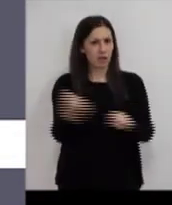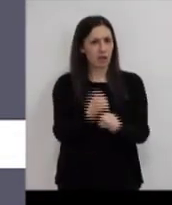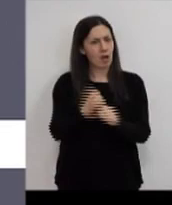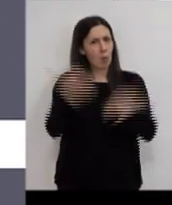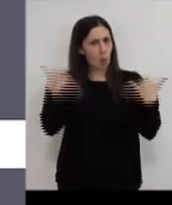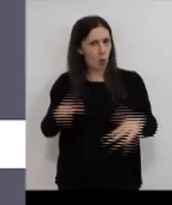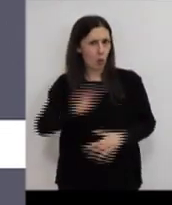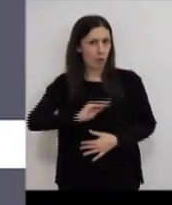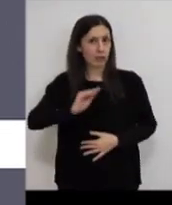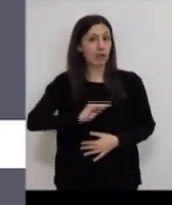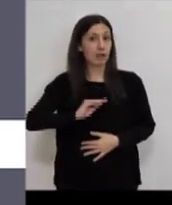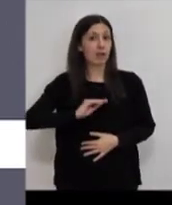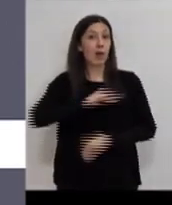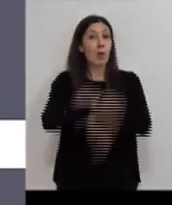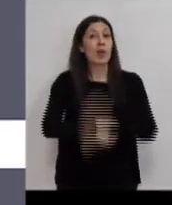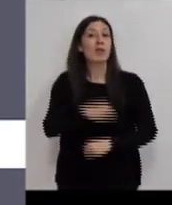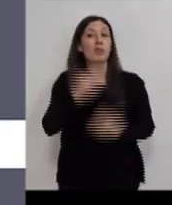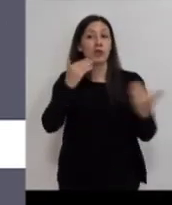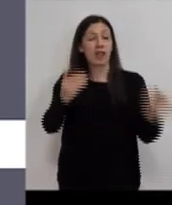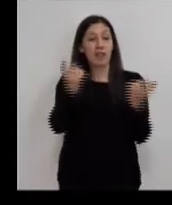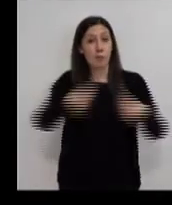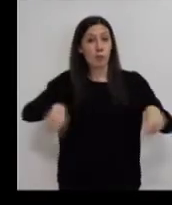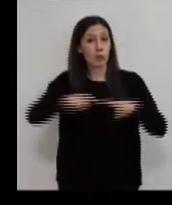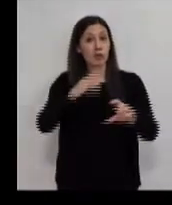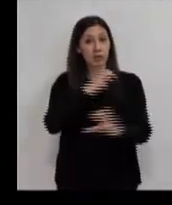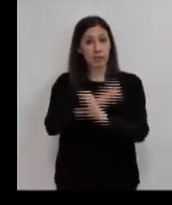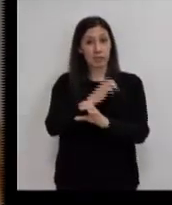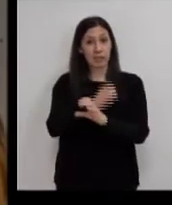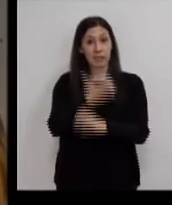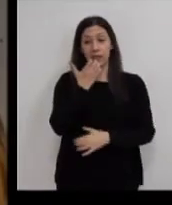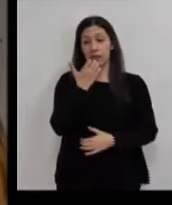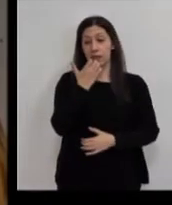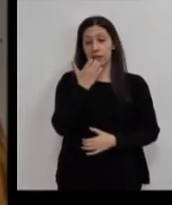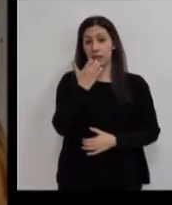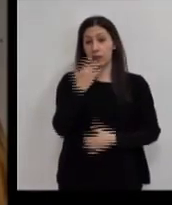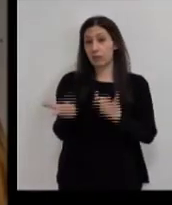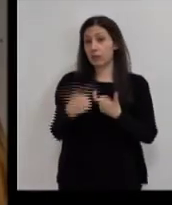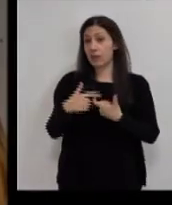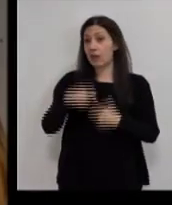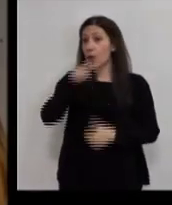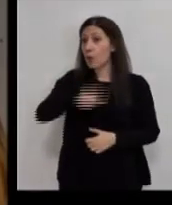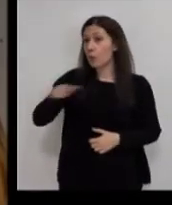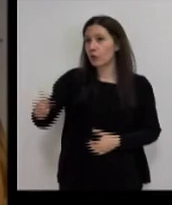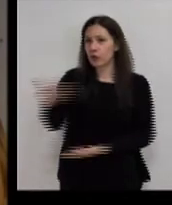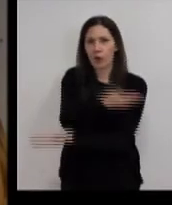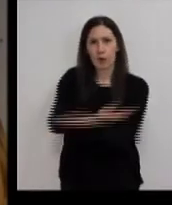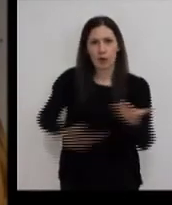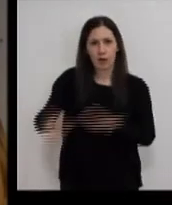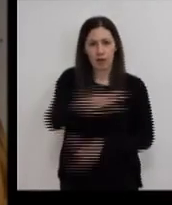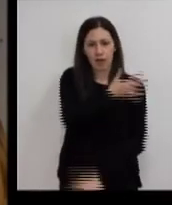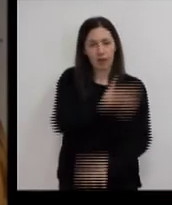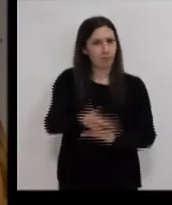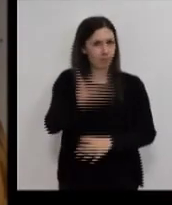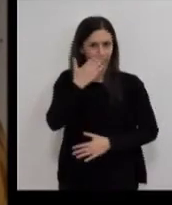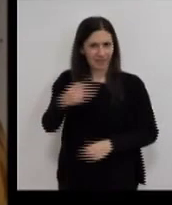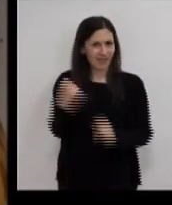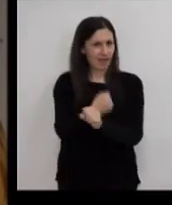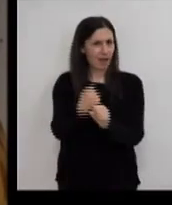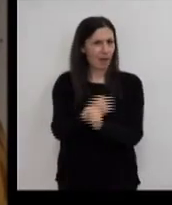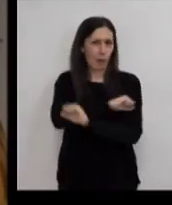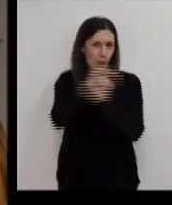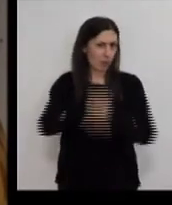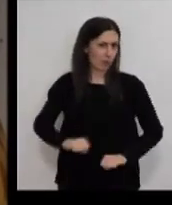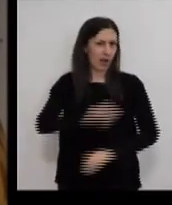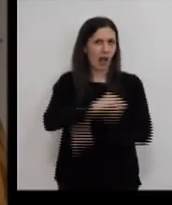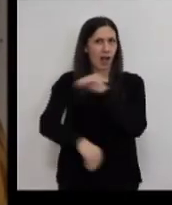pocas personas que formamos CENTAC podemos hacer lo que hacemos. Lo podemos hacer por vosotros. Es decir, realmente CENTAC, si no contara con todas las